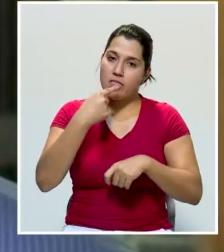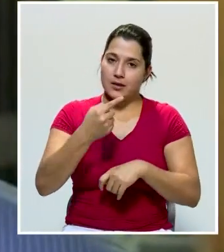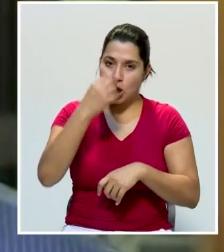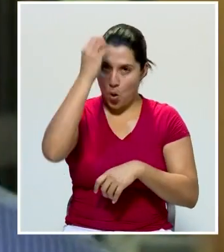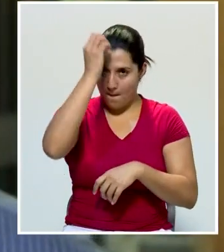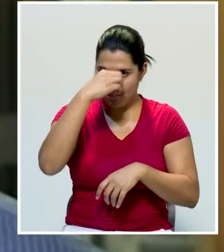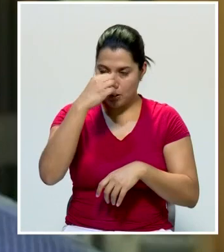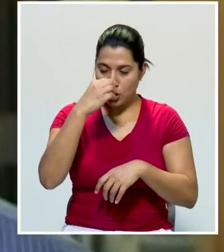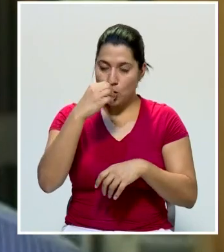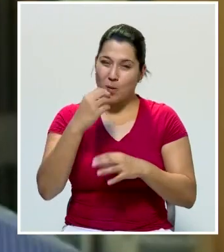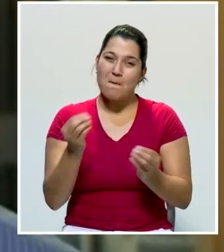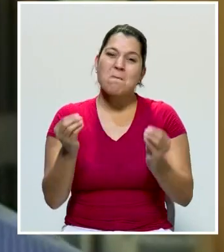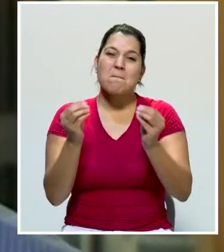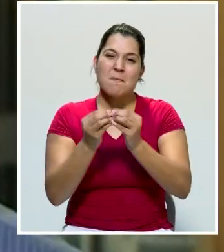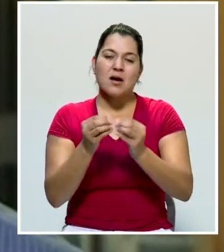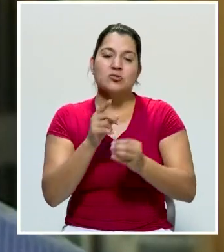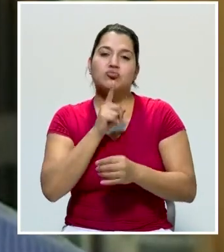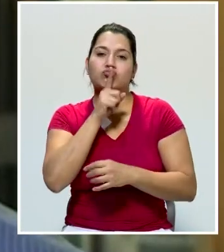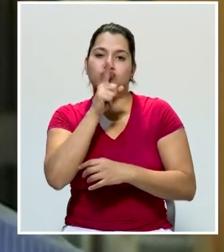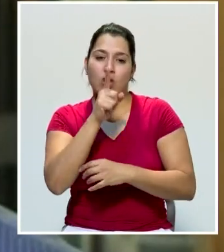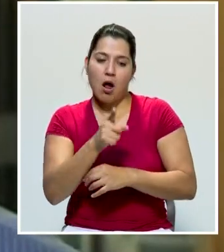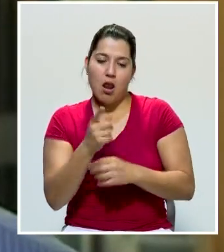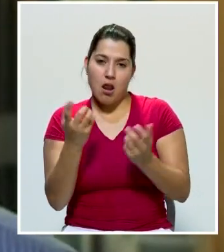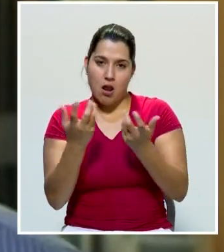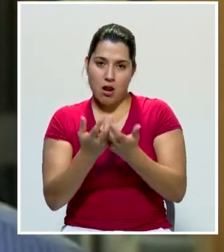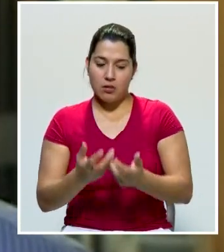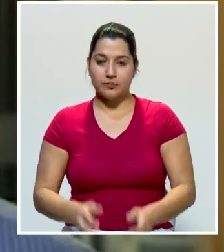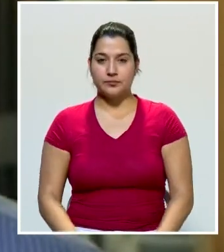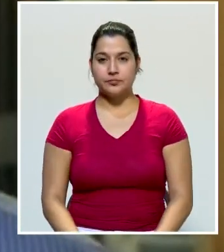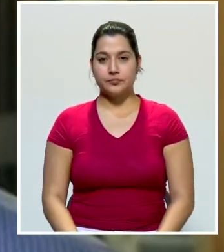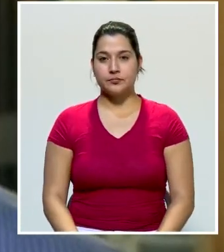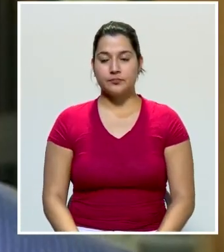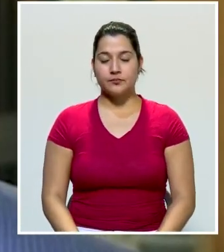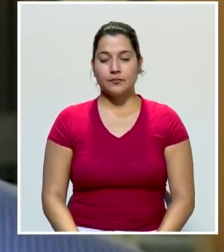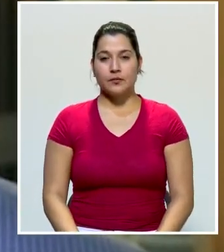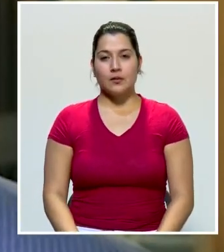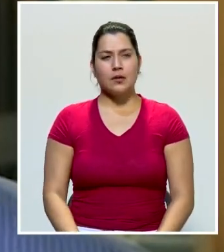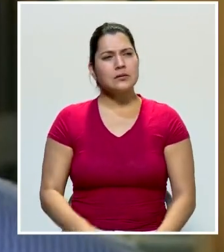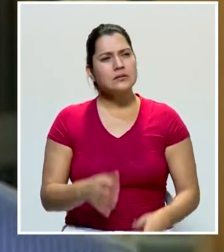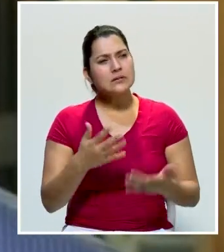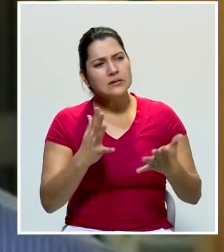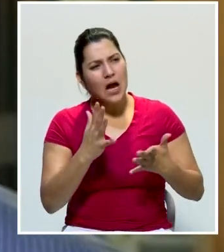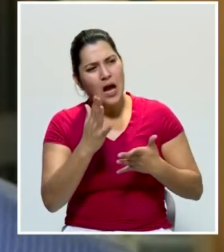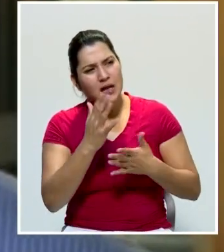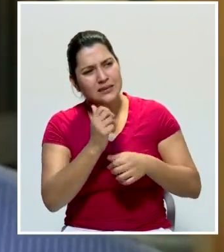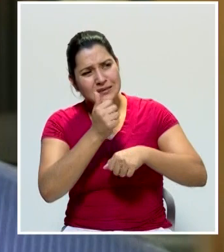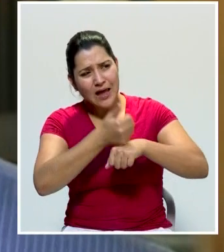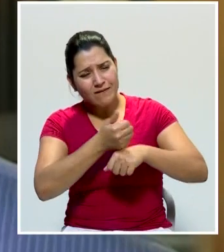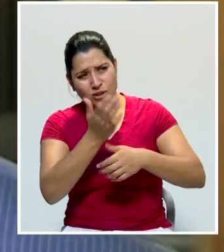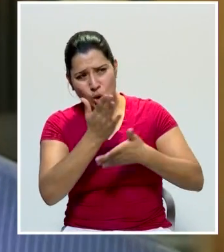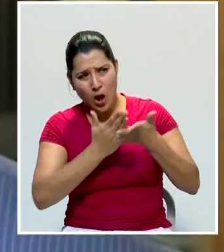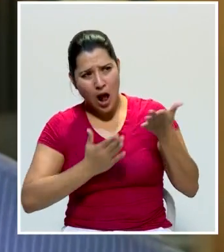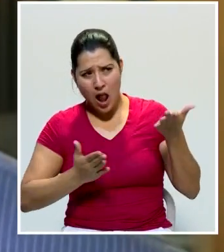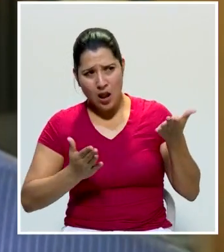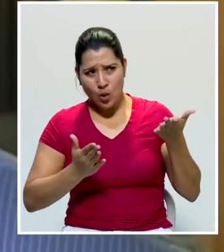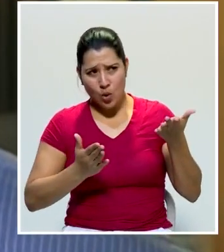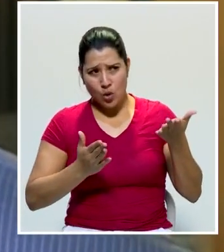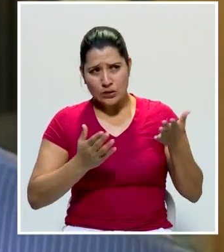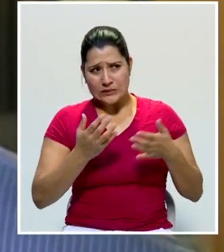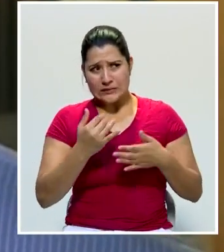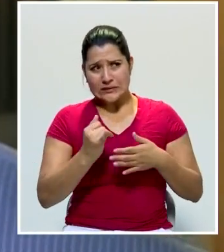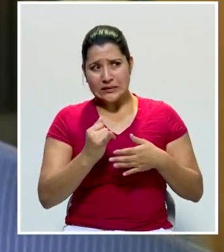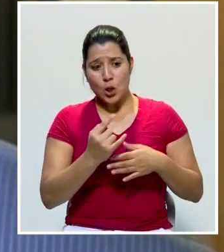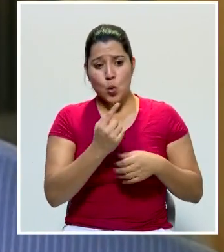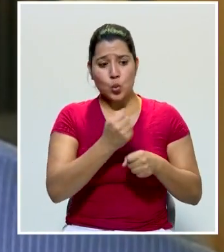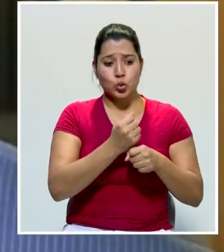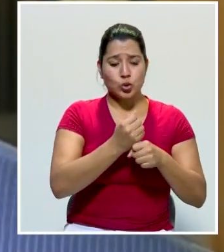más apegado a la realidad de lo que aconteció. ¿Hay algo establecido, don Eduardo, para cuando algún funcionario agarra golpes a